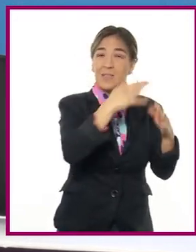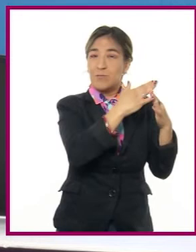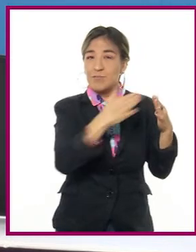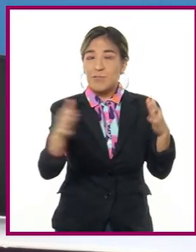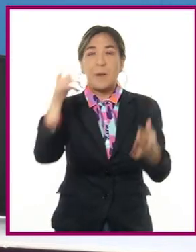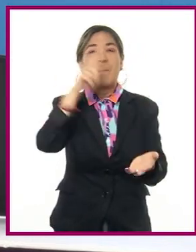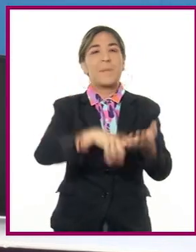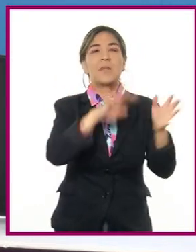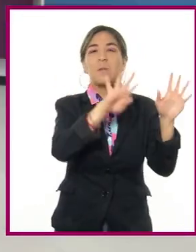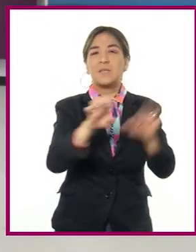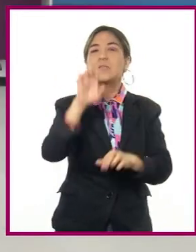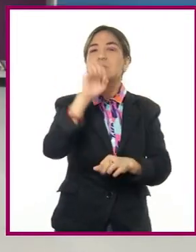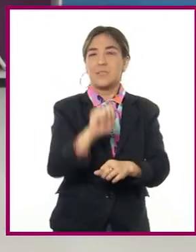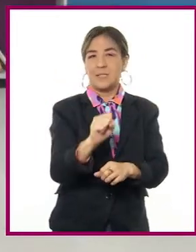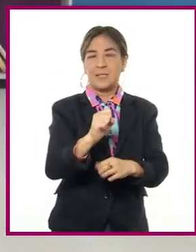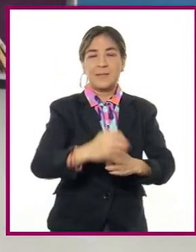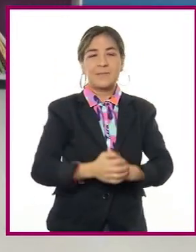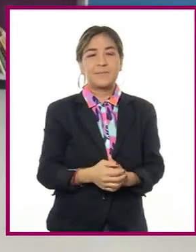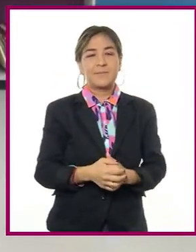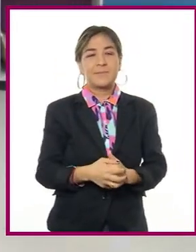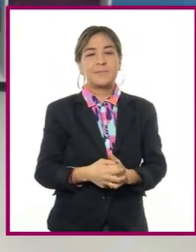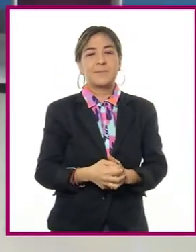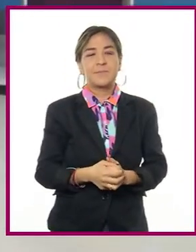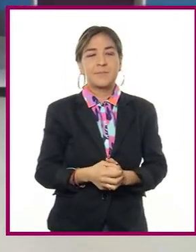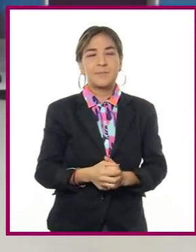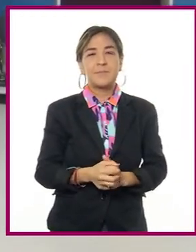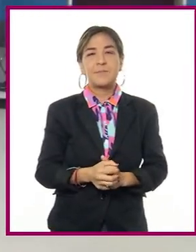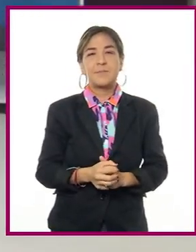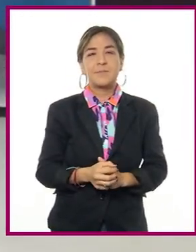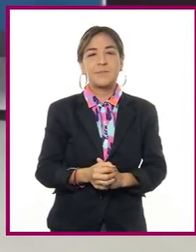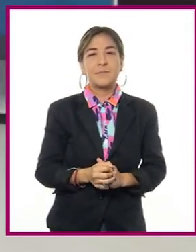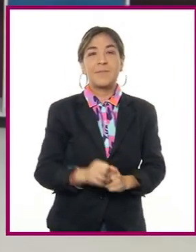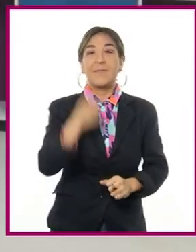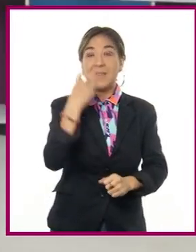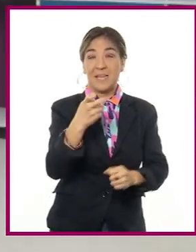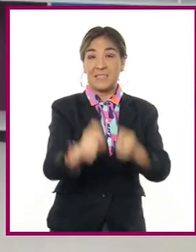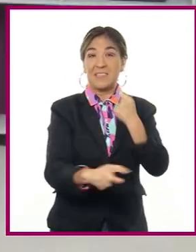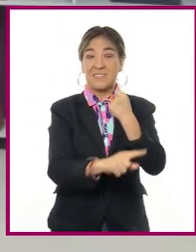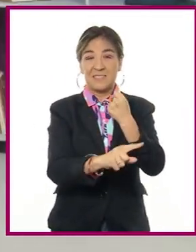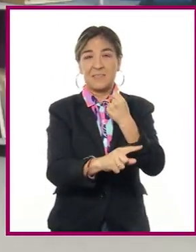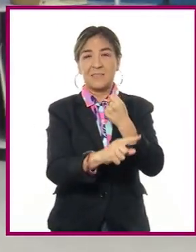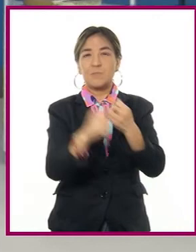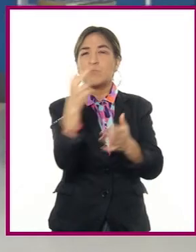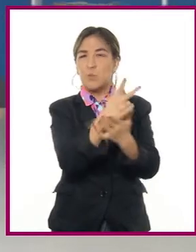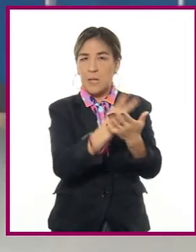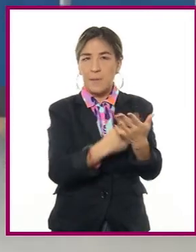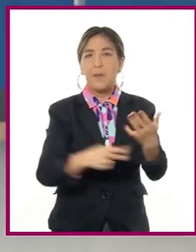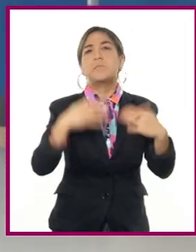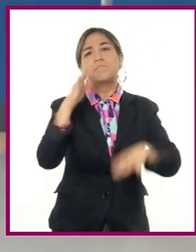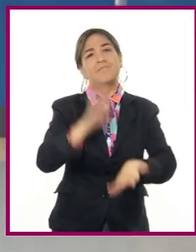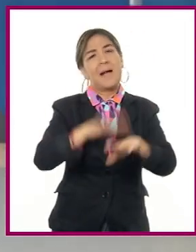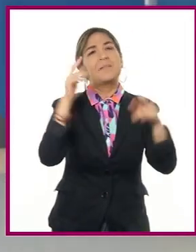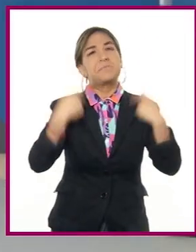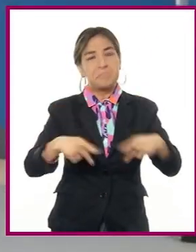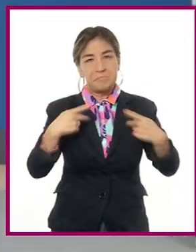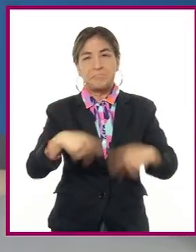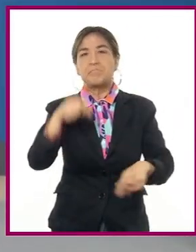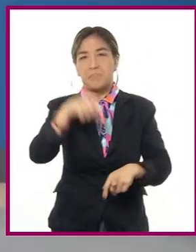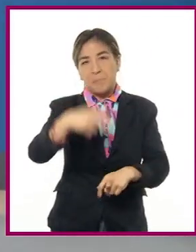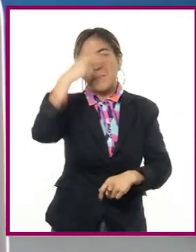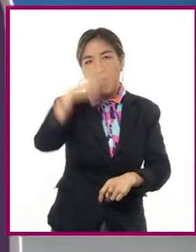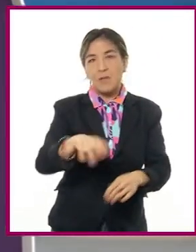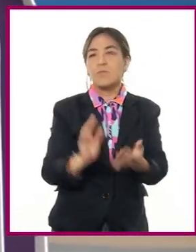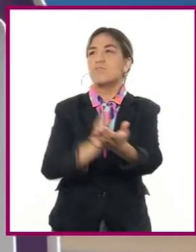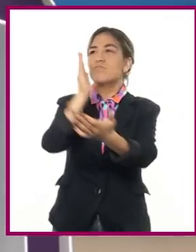de 1960. Mediante este programa, miles de mexicanos fueron a trabajar al campo